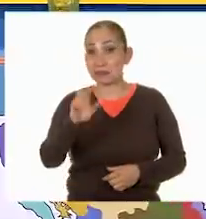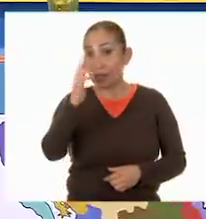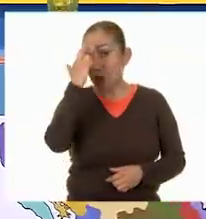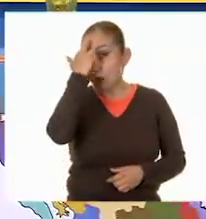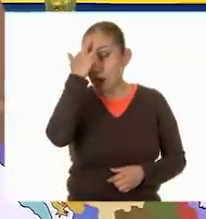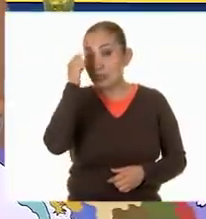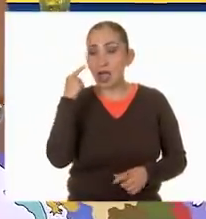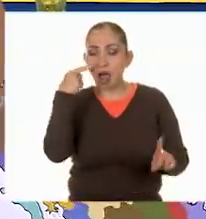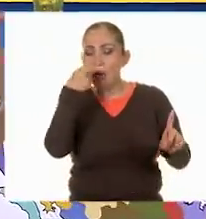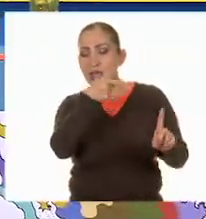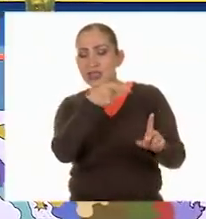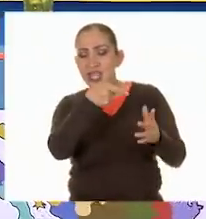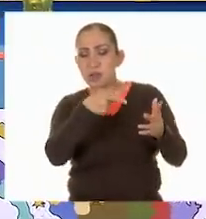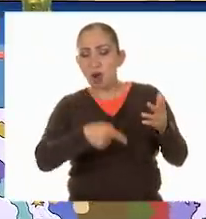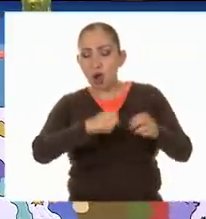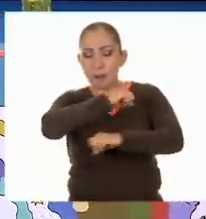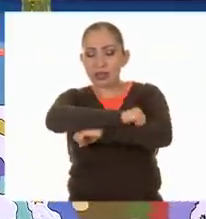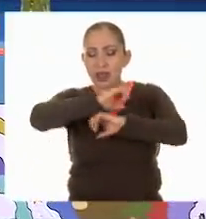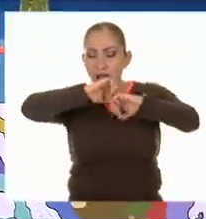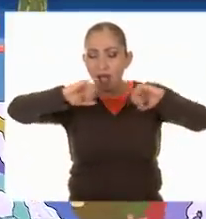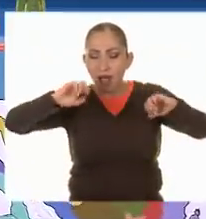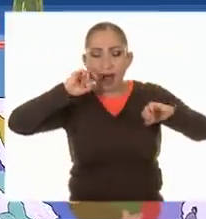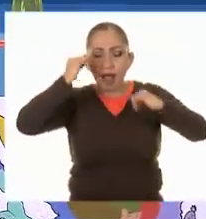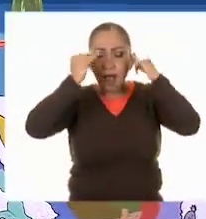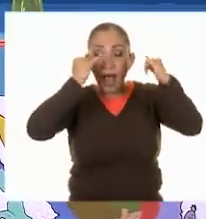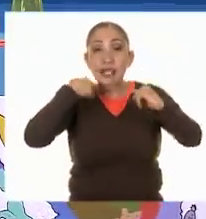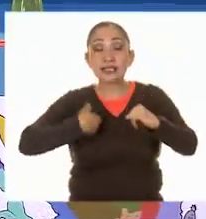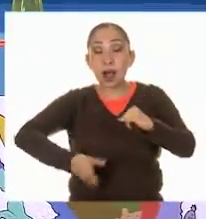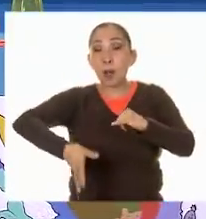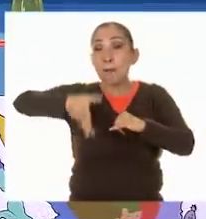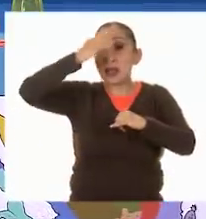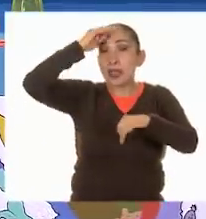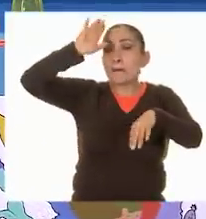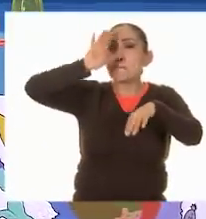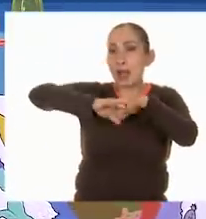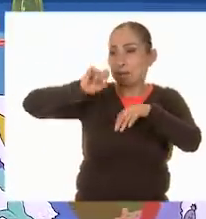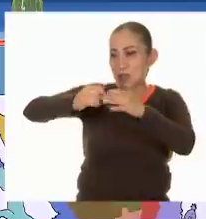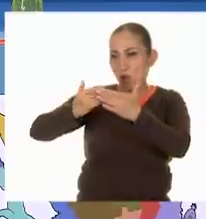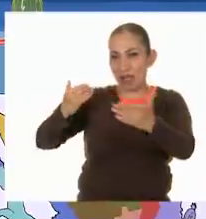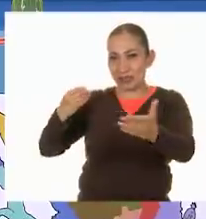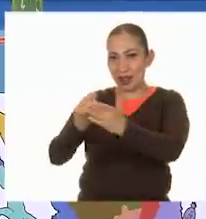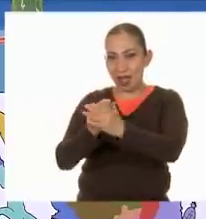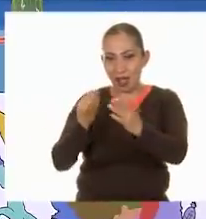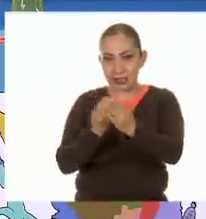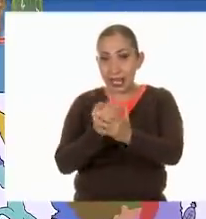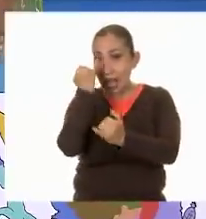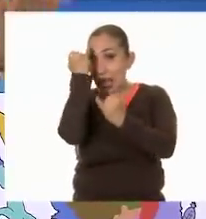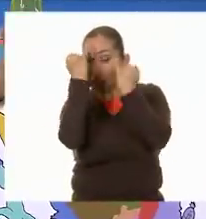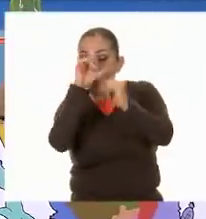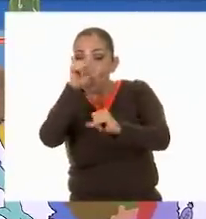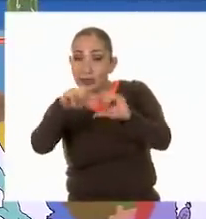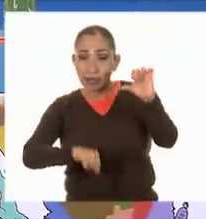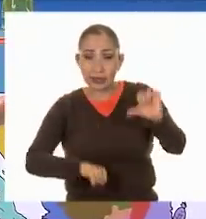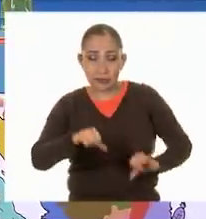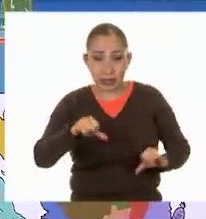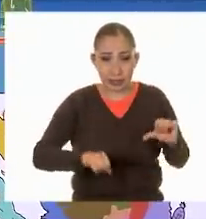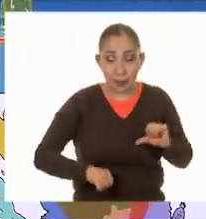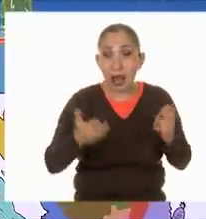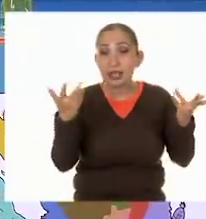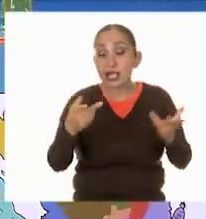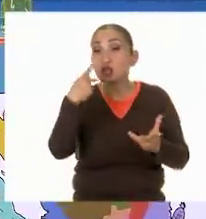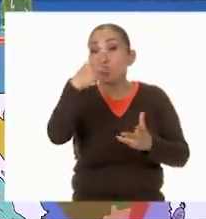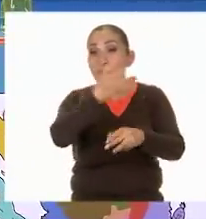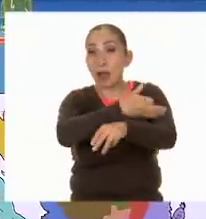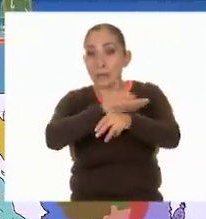Recordemos que los propósitos de la ventana creativa son reforzar los aprendizajes de la sesión y tener propuestas de actividades para realizar con